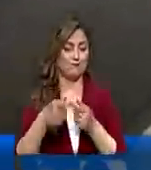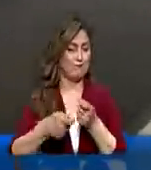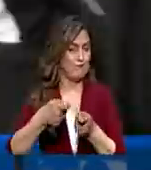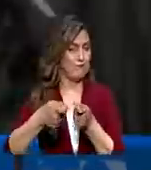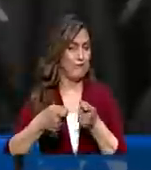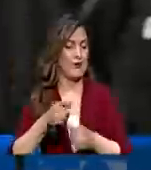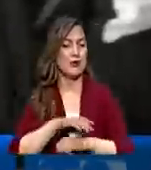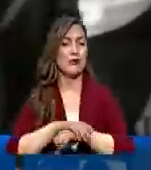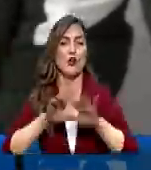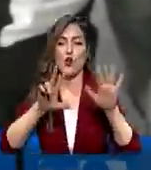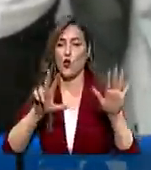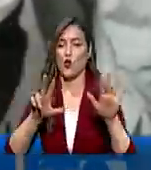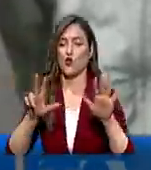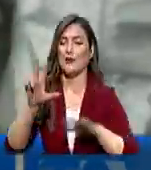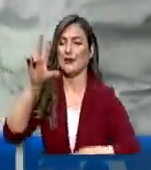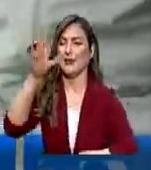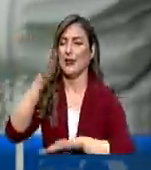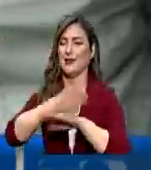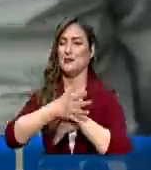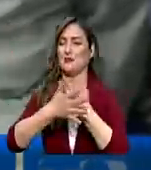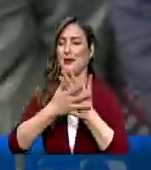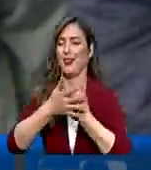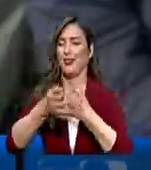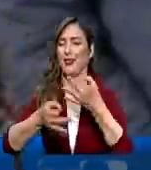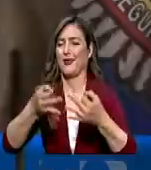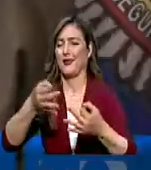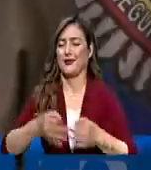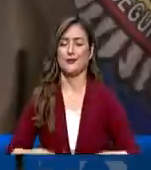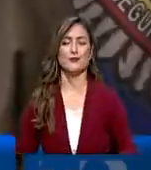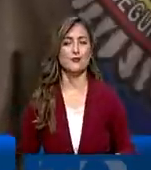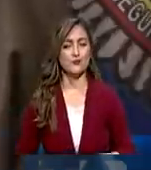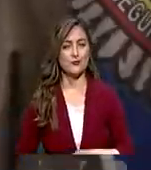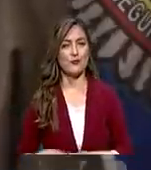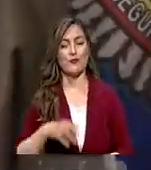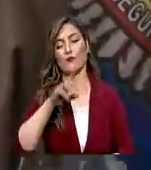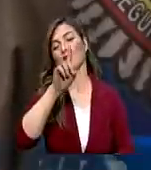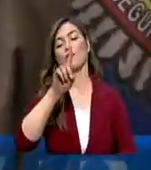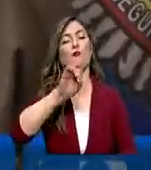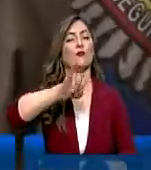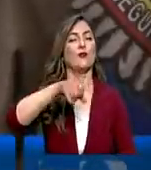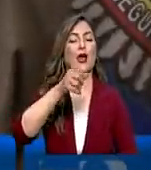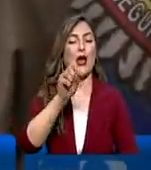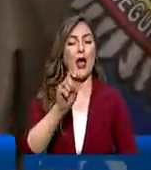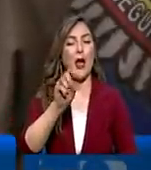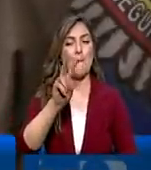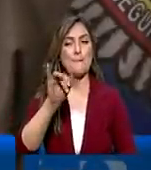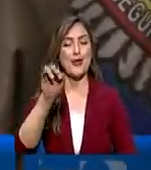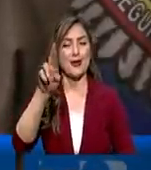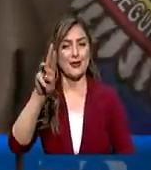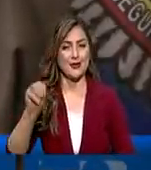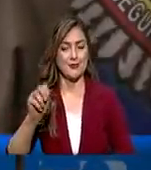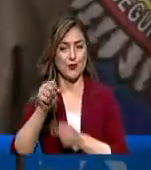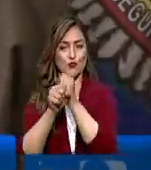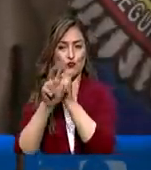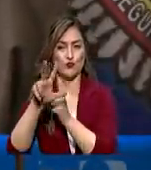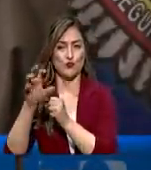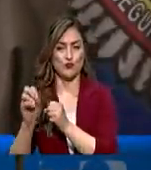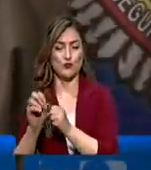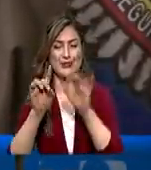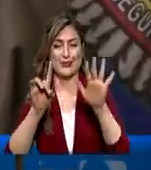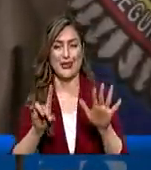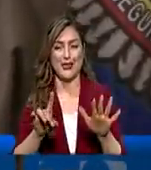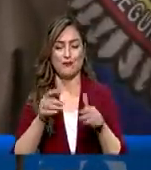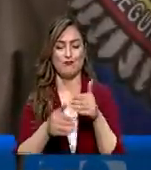8 detenidos, 3 cuentan con varios procesos judiciales. Javier M., 30 años, que registra 6